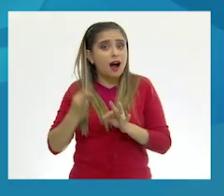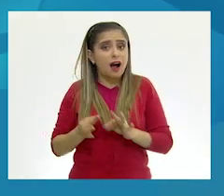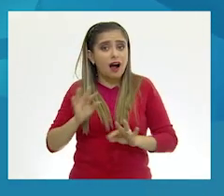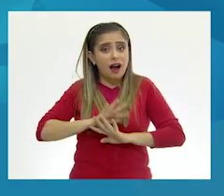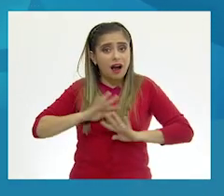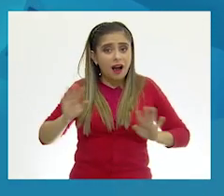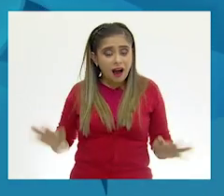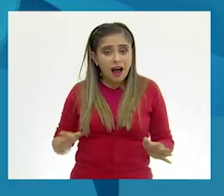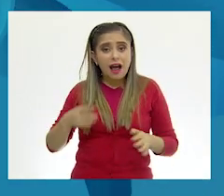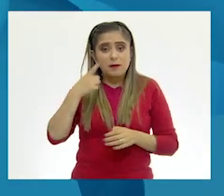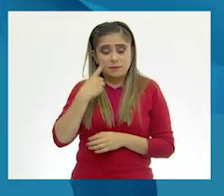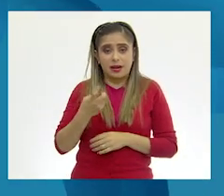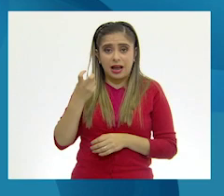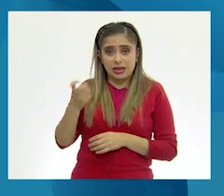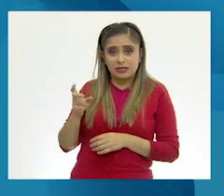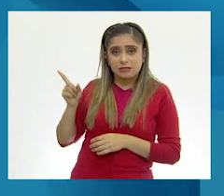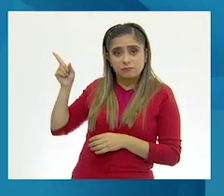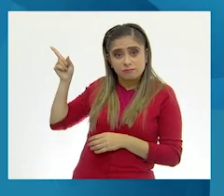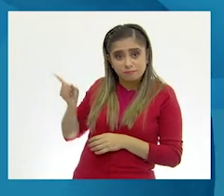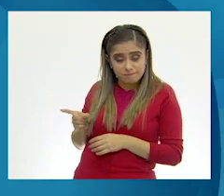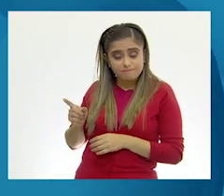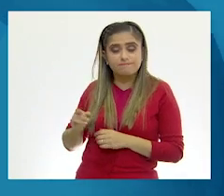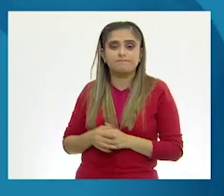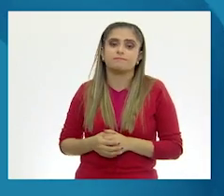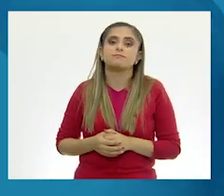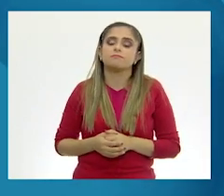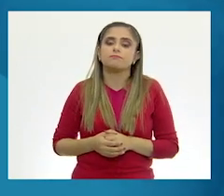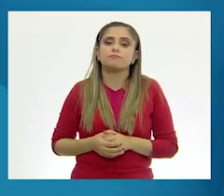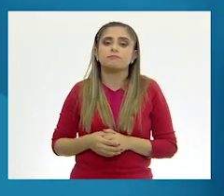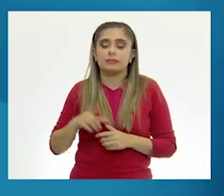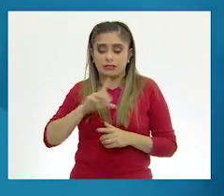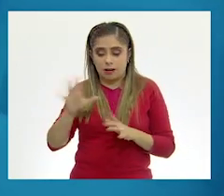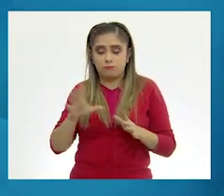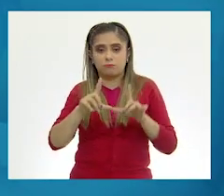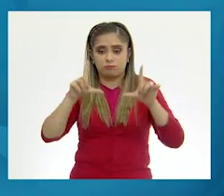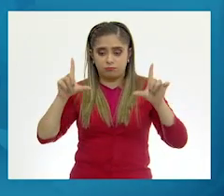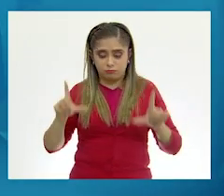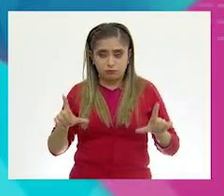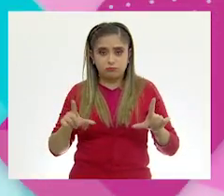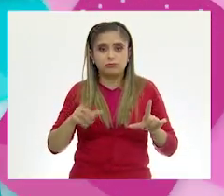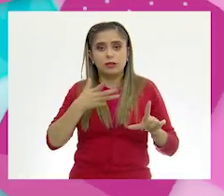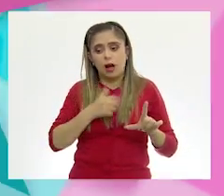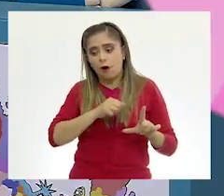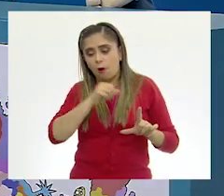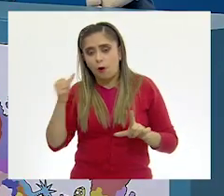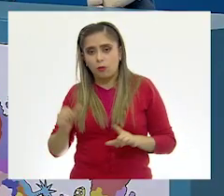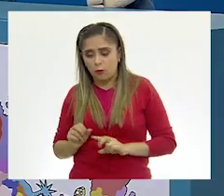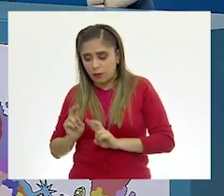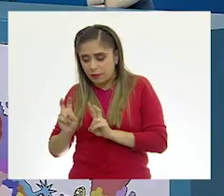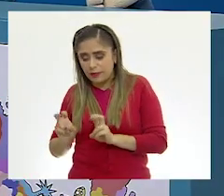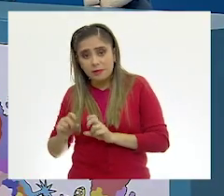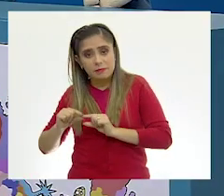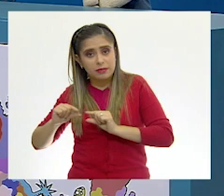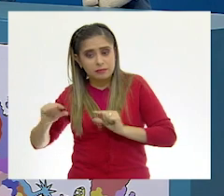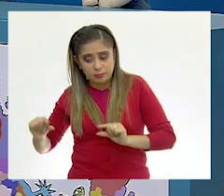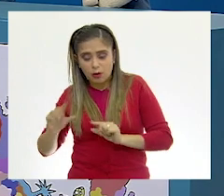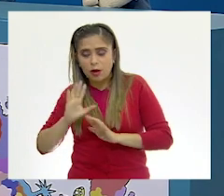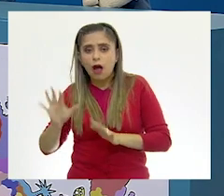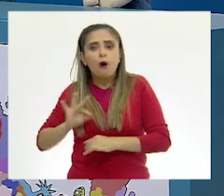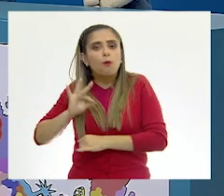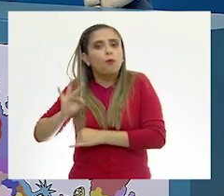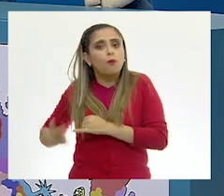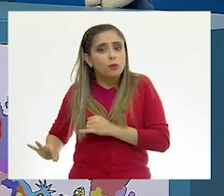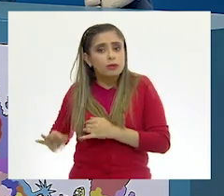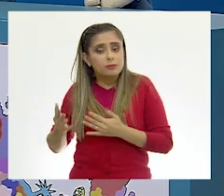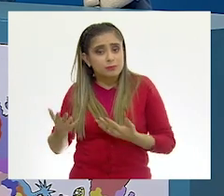esta etapa se tomaron decisiones muy importantes para después pasar a nuestro siguiente subtema. ¿Se dan cuenta de